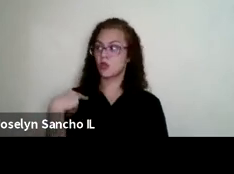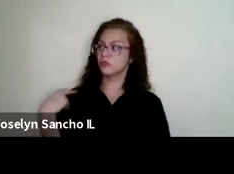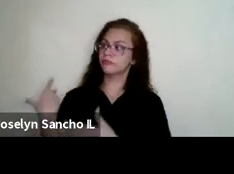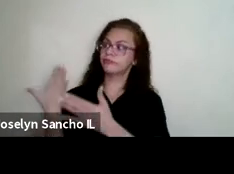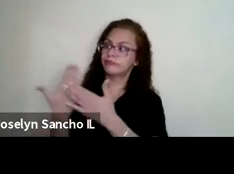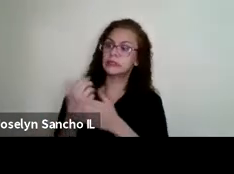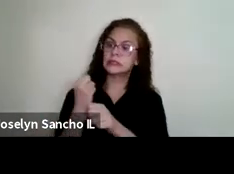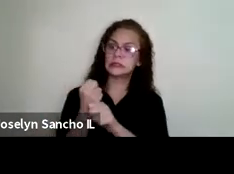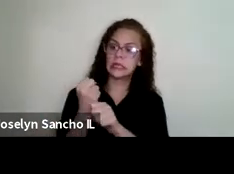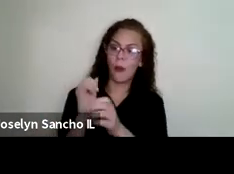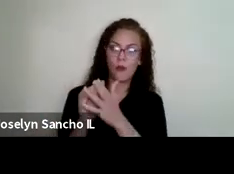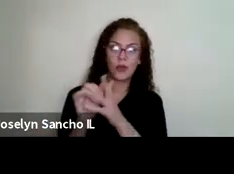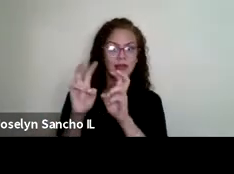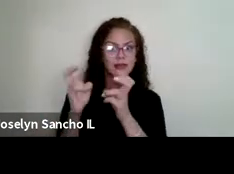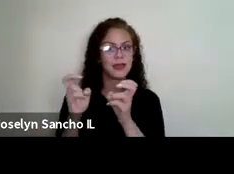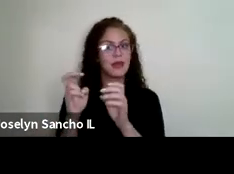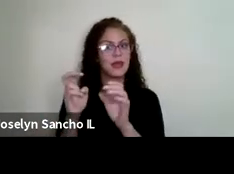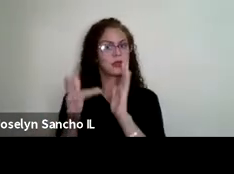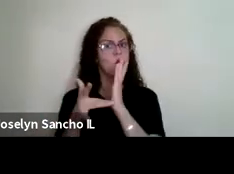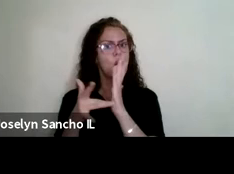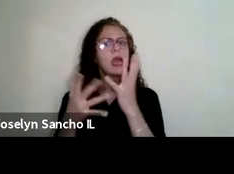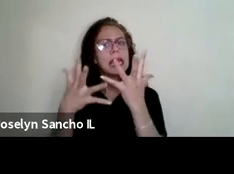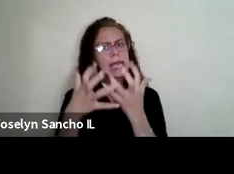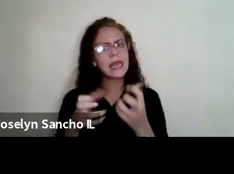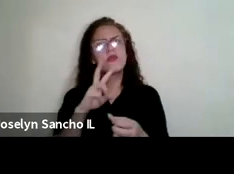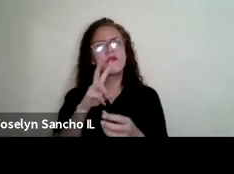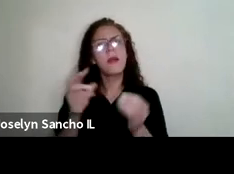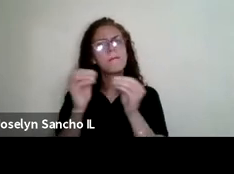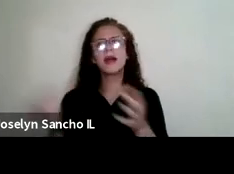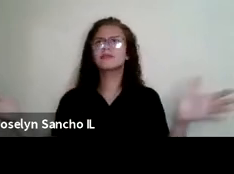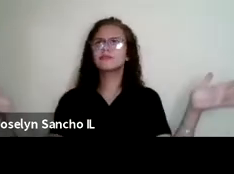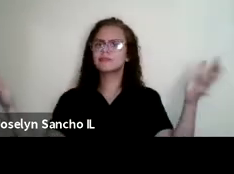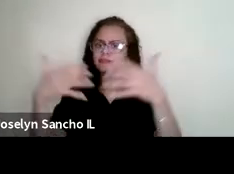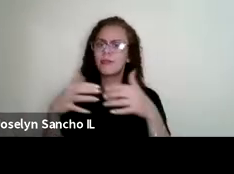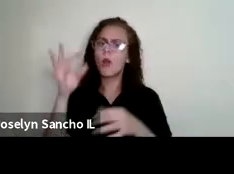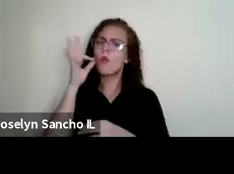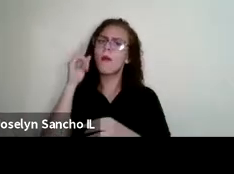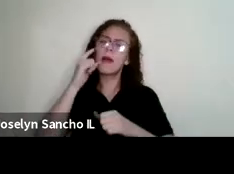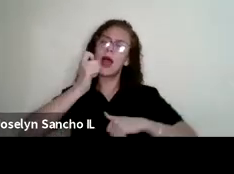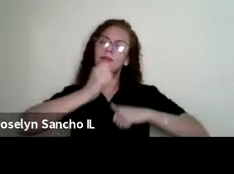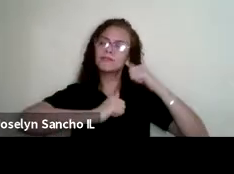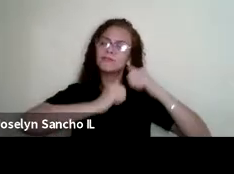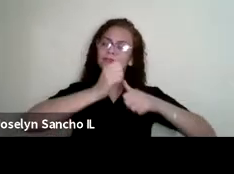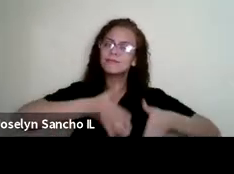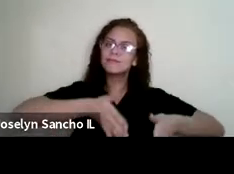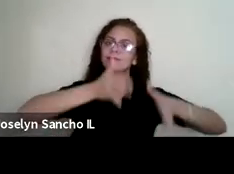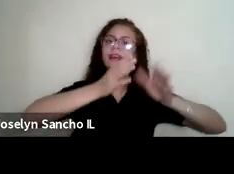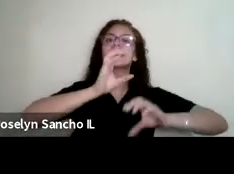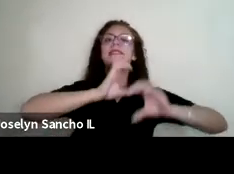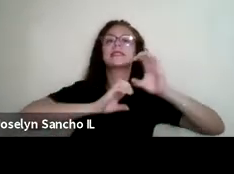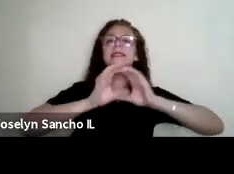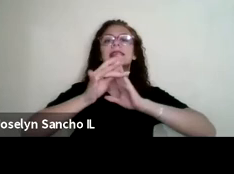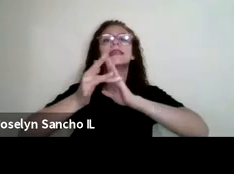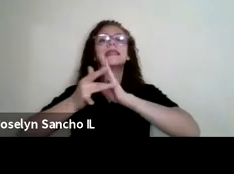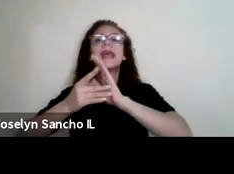esta temática, queremos realmente más mujeres para una construcción de una ciencia y una tecnología que